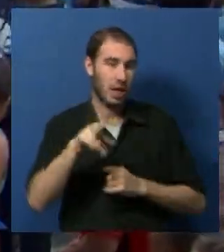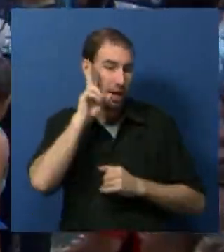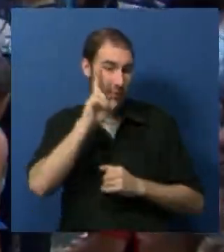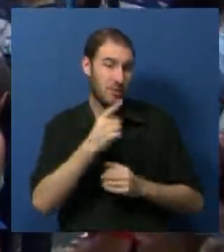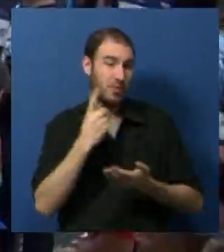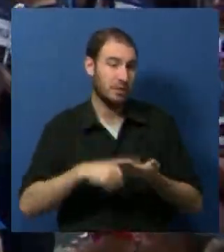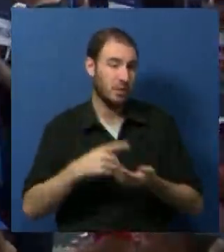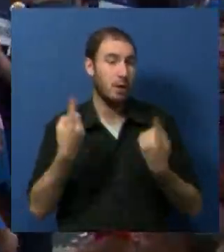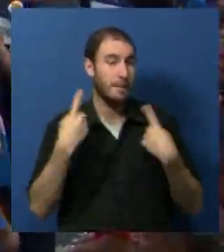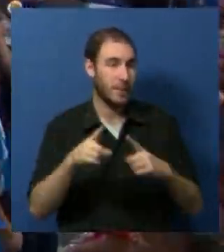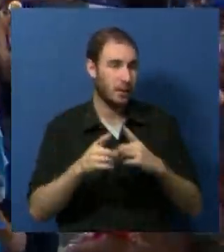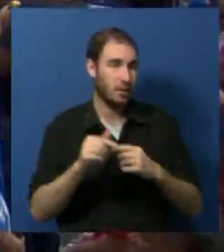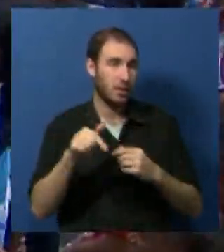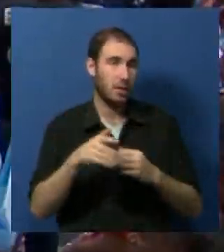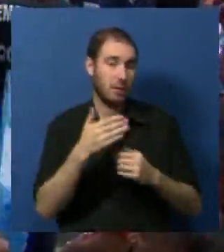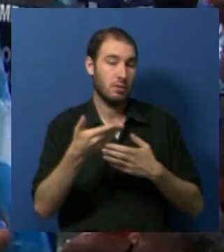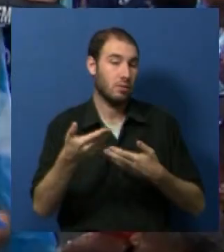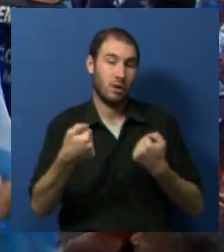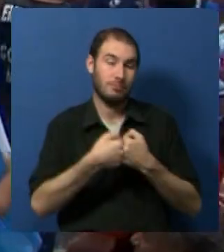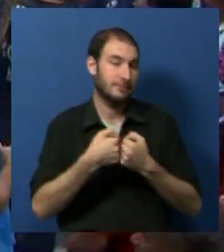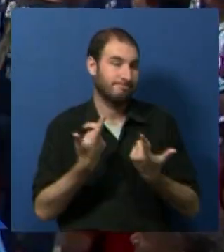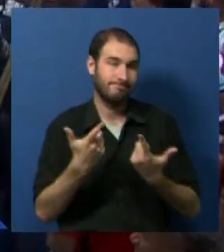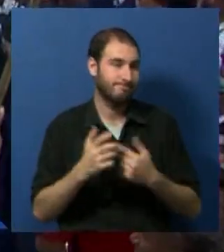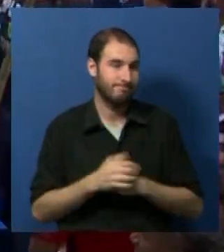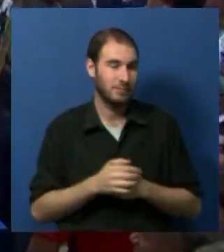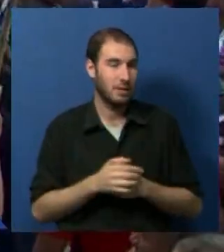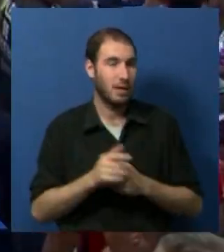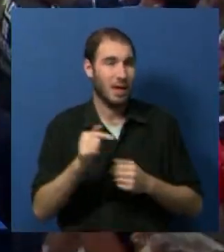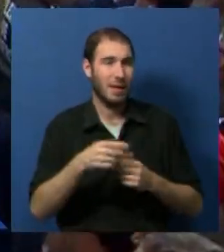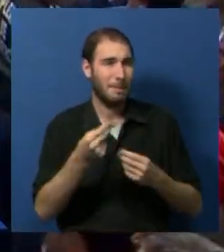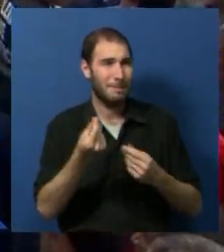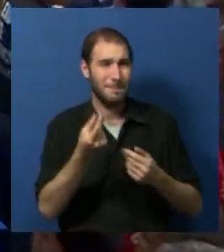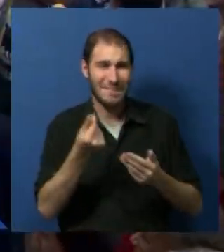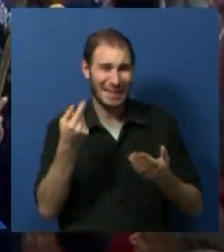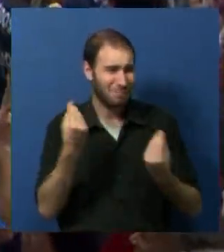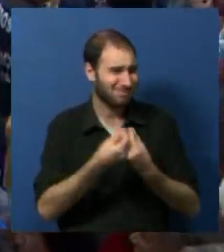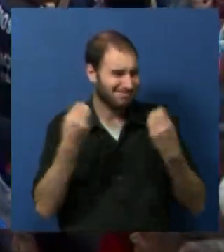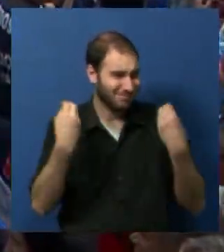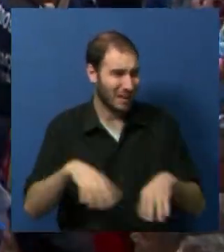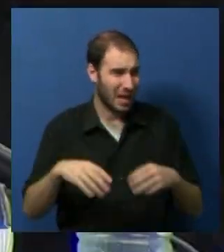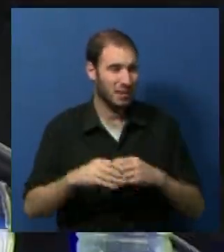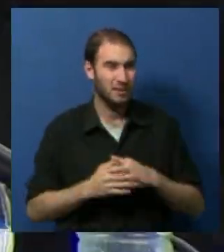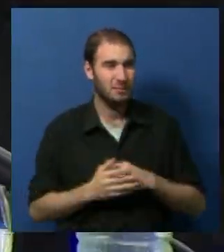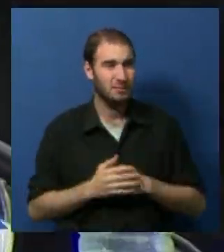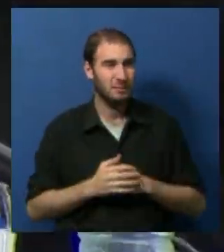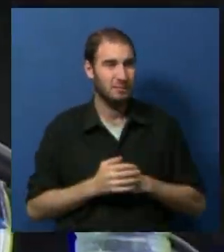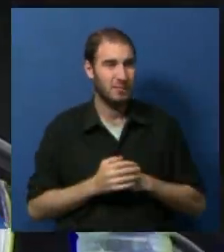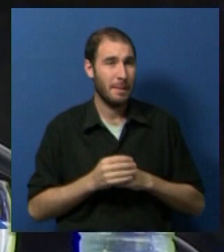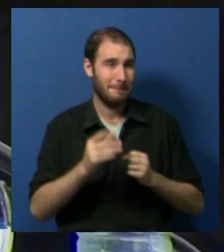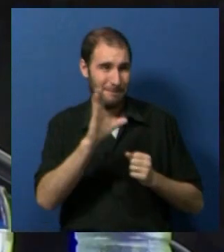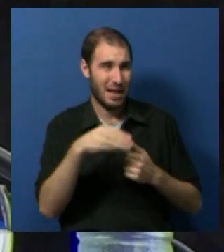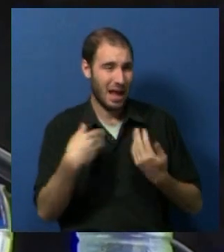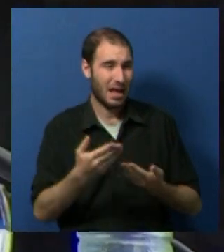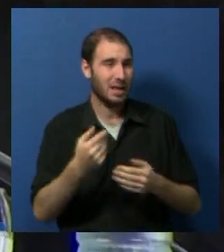la decisión pero que no la compartía, que se pierden muchos de miles de millones de pesos para el país